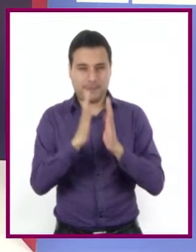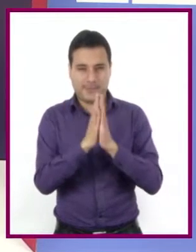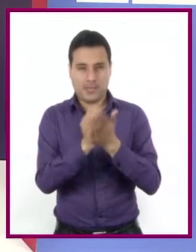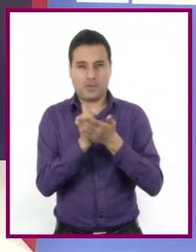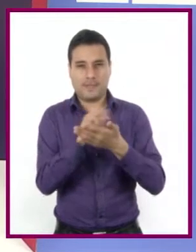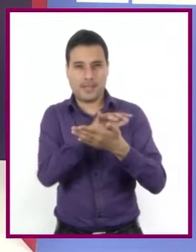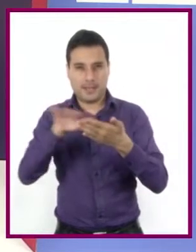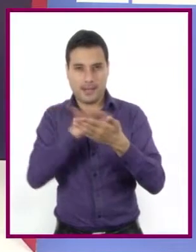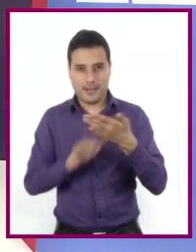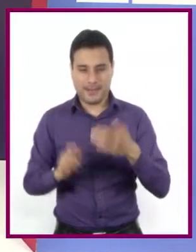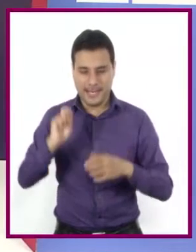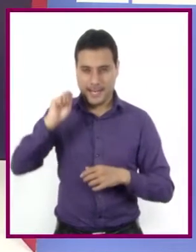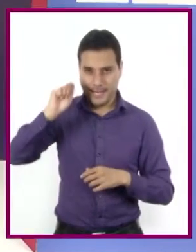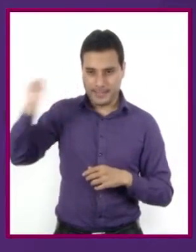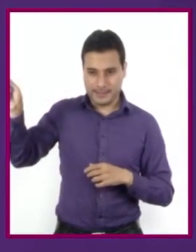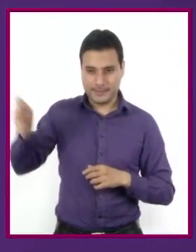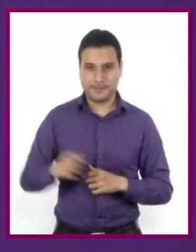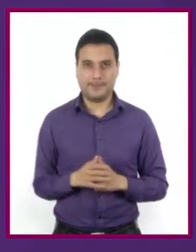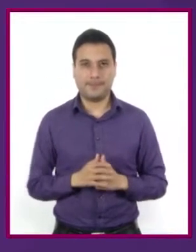caligrama?